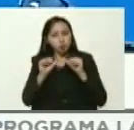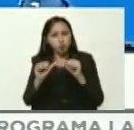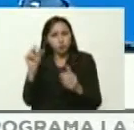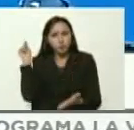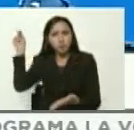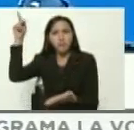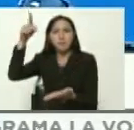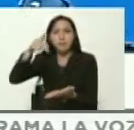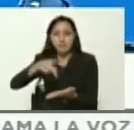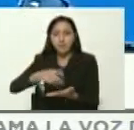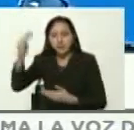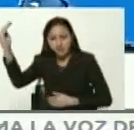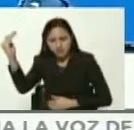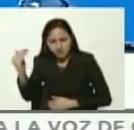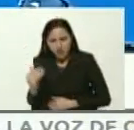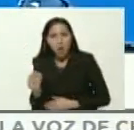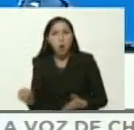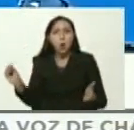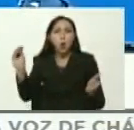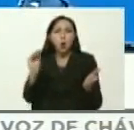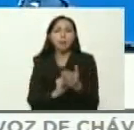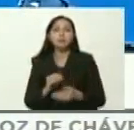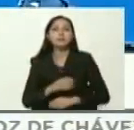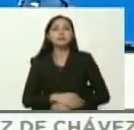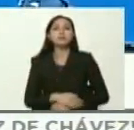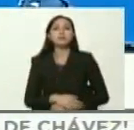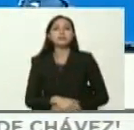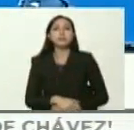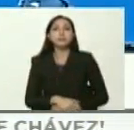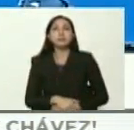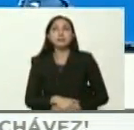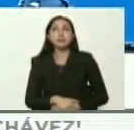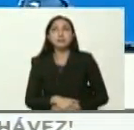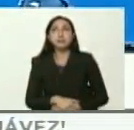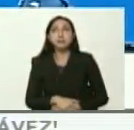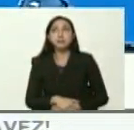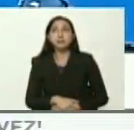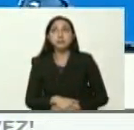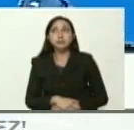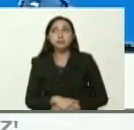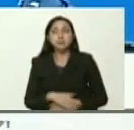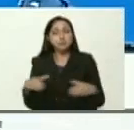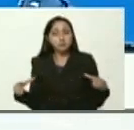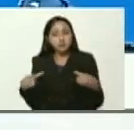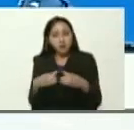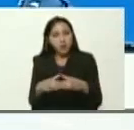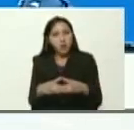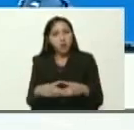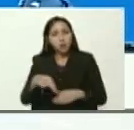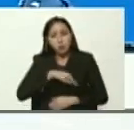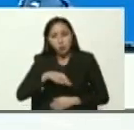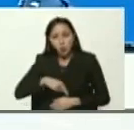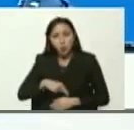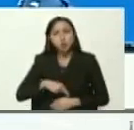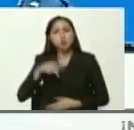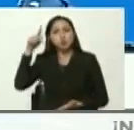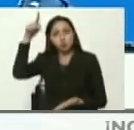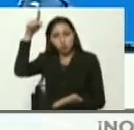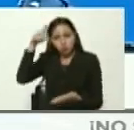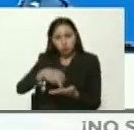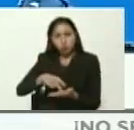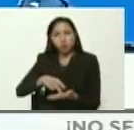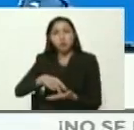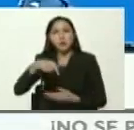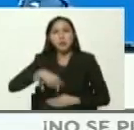vienen, vienen otra vez. Y aquí estamos, pues, los que nunca nos hemos ido, los que siempre hemos